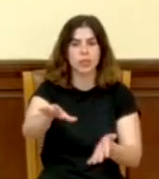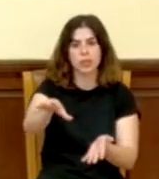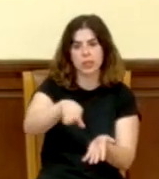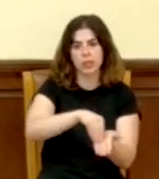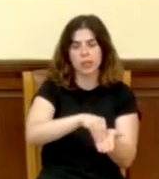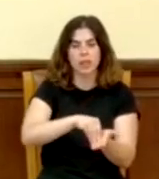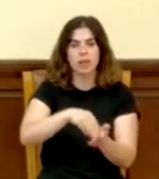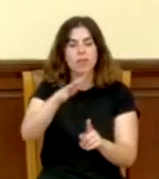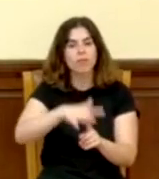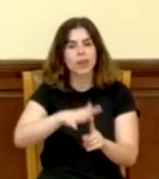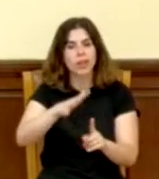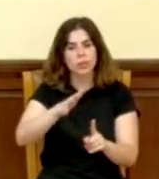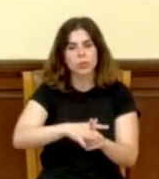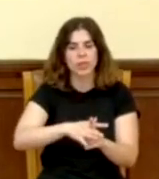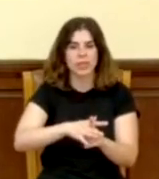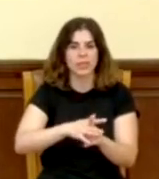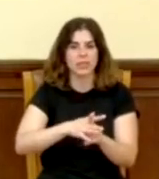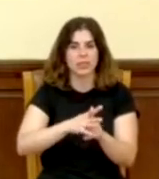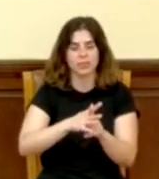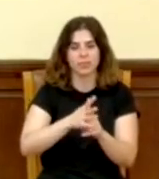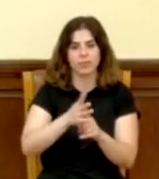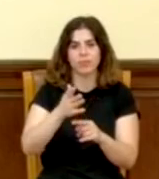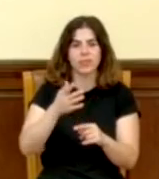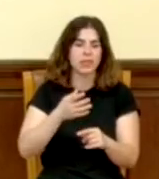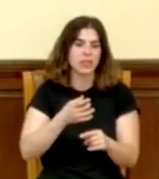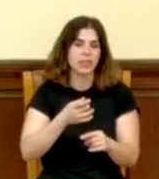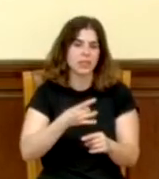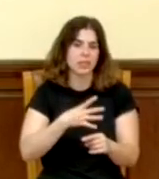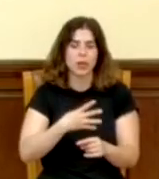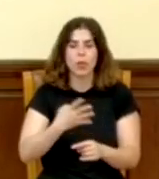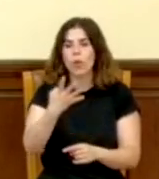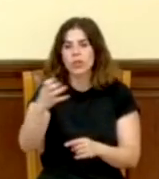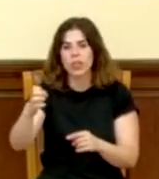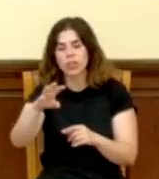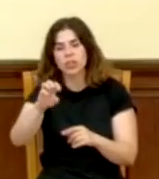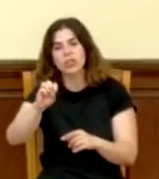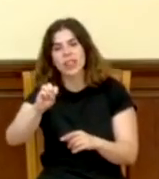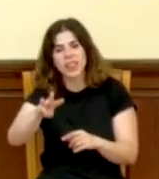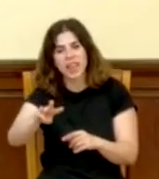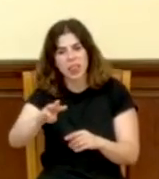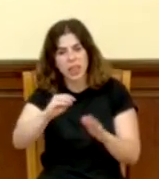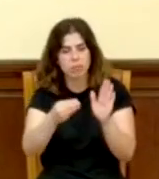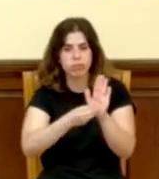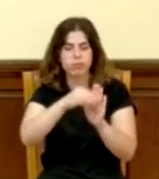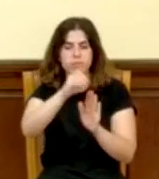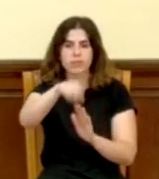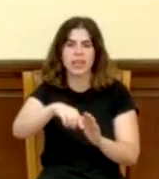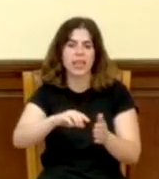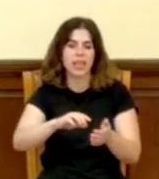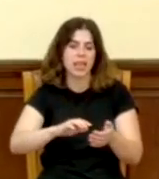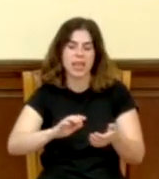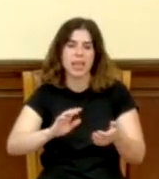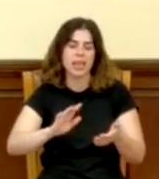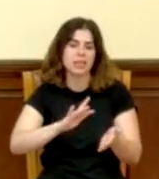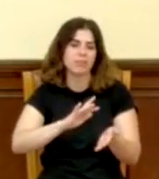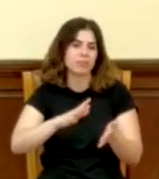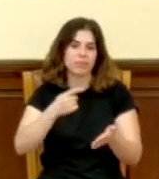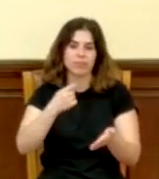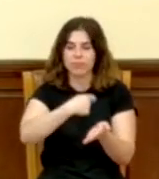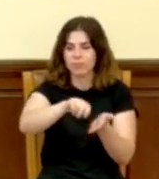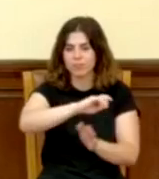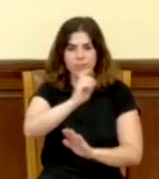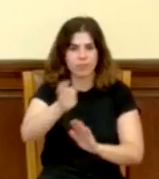facturas devengadas incluidas en la cuenta 413 de la última liquidación, destacando por su